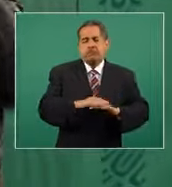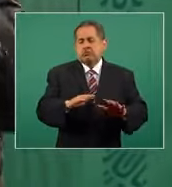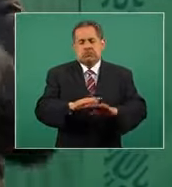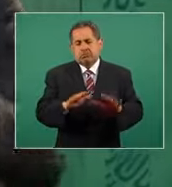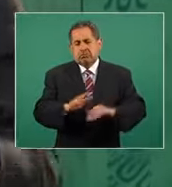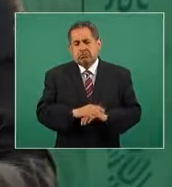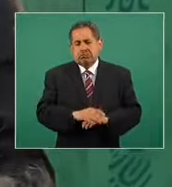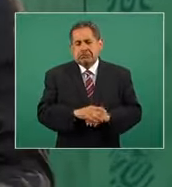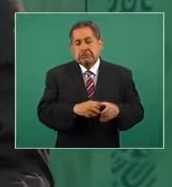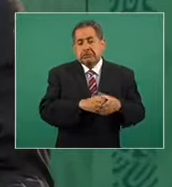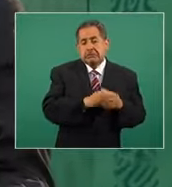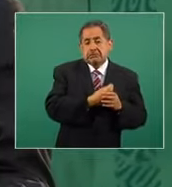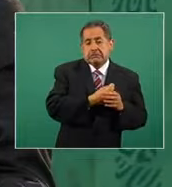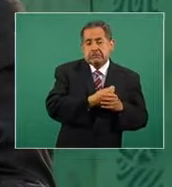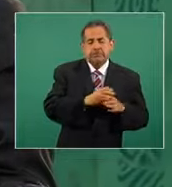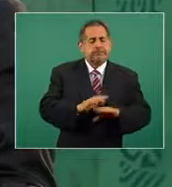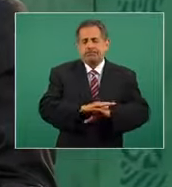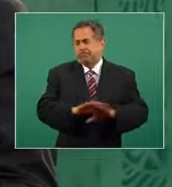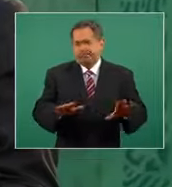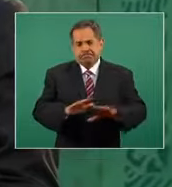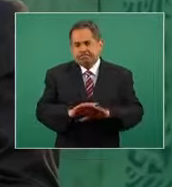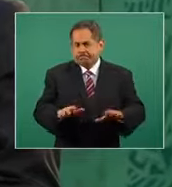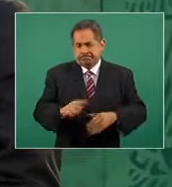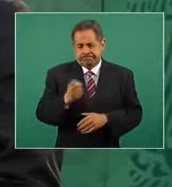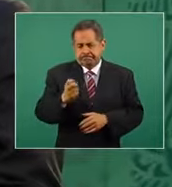en lo oscurito.